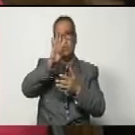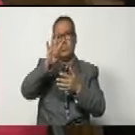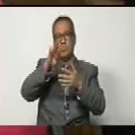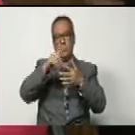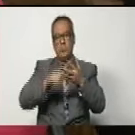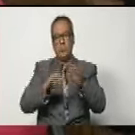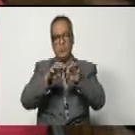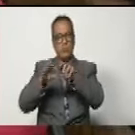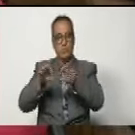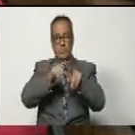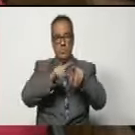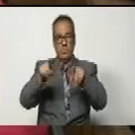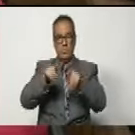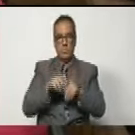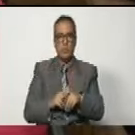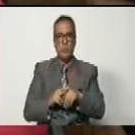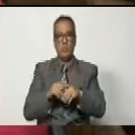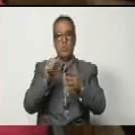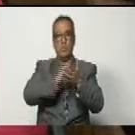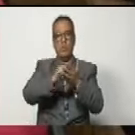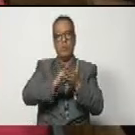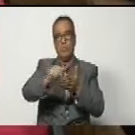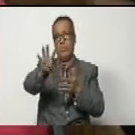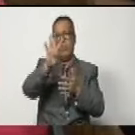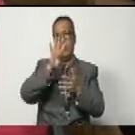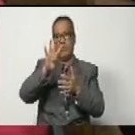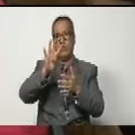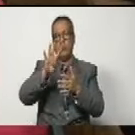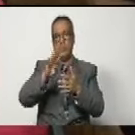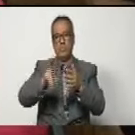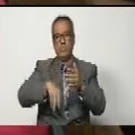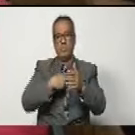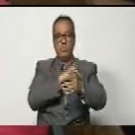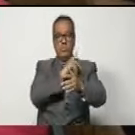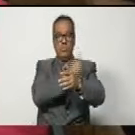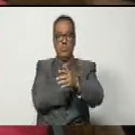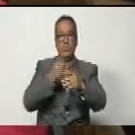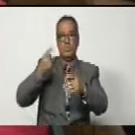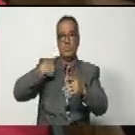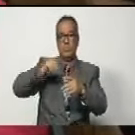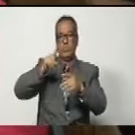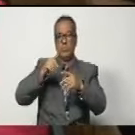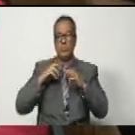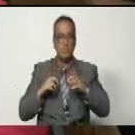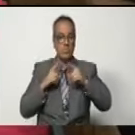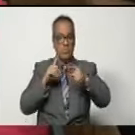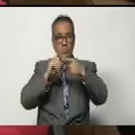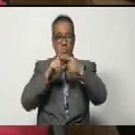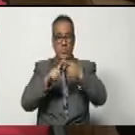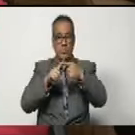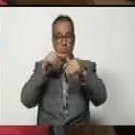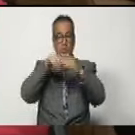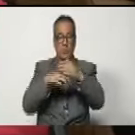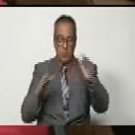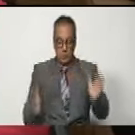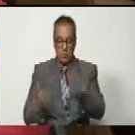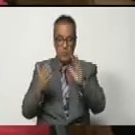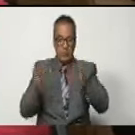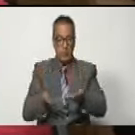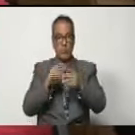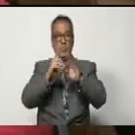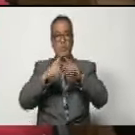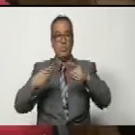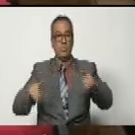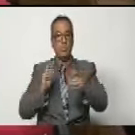quedando redactado en los siguientes términos. Artículo 4. El Poder Popular tiene por finalidad, 1. Impulsar y fortalecer la